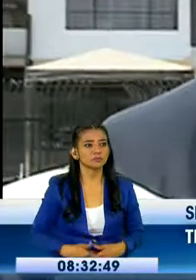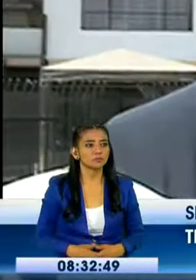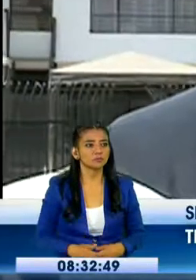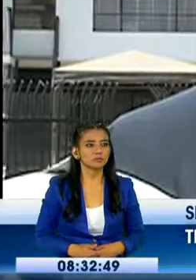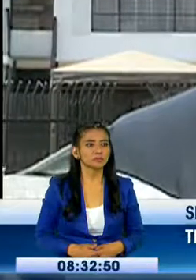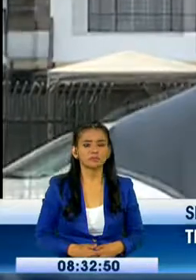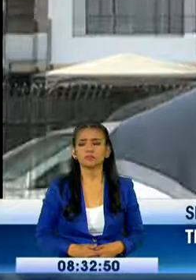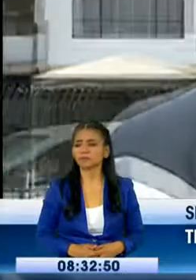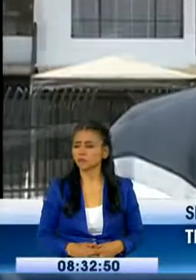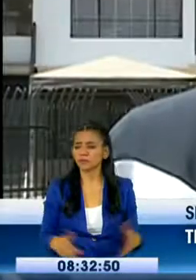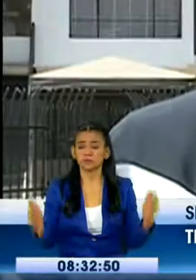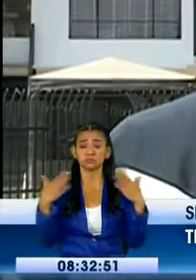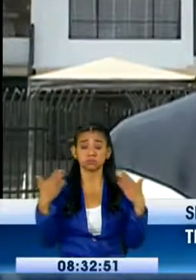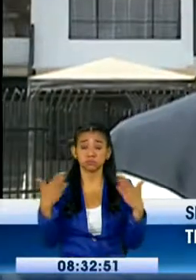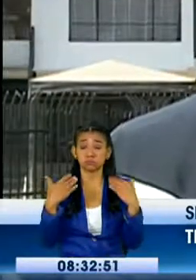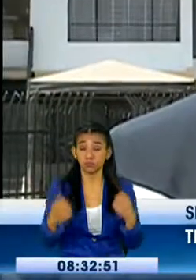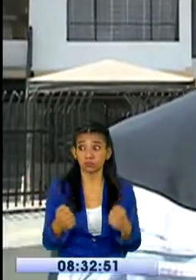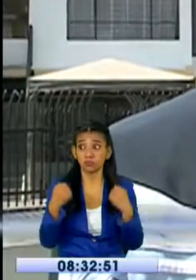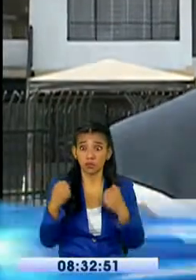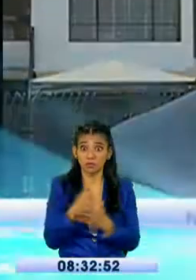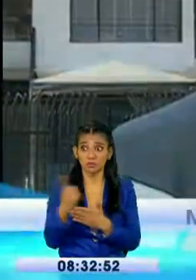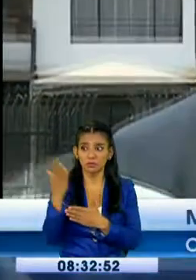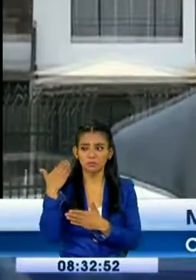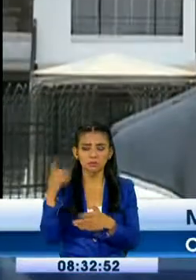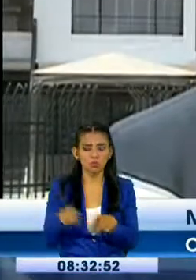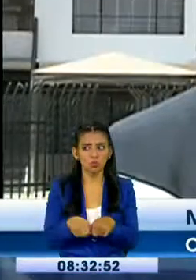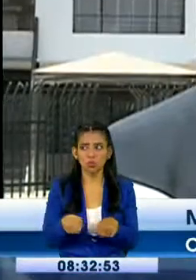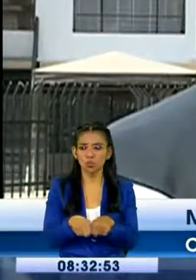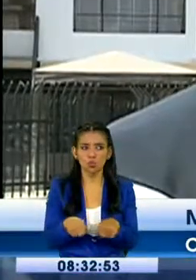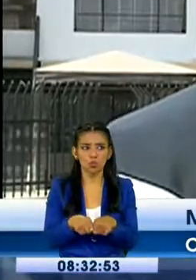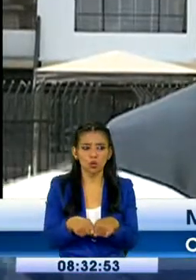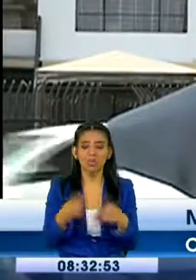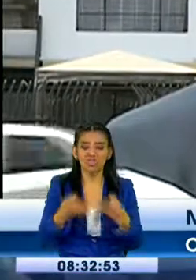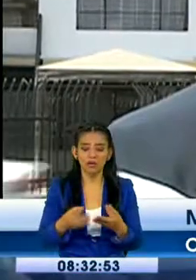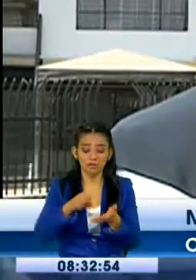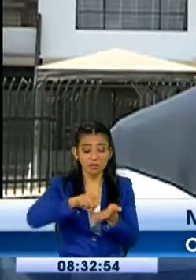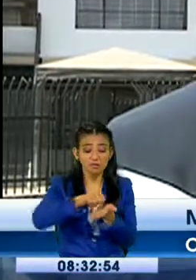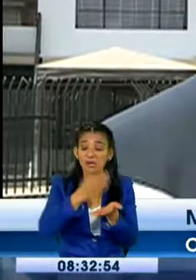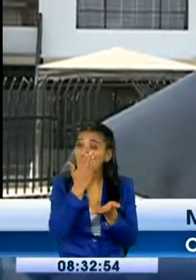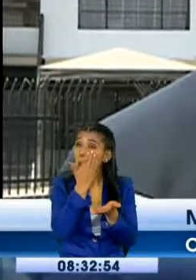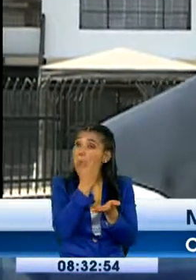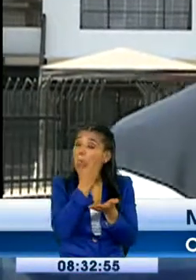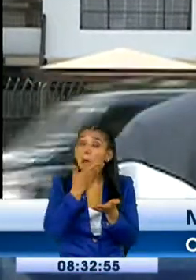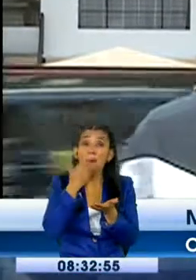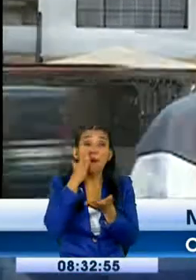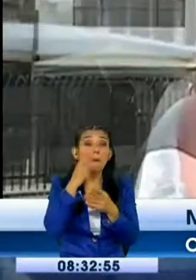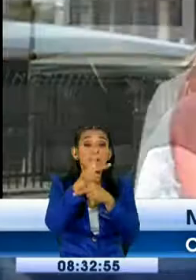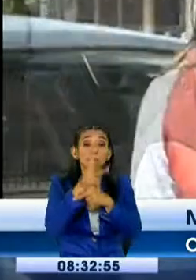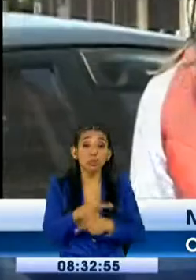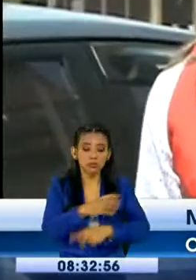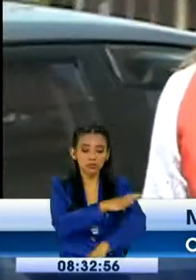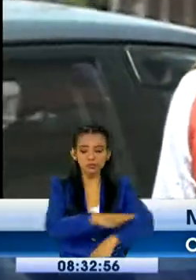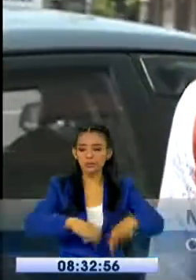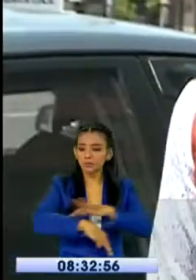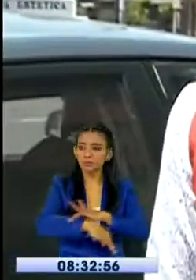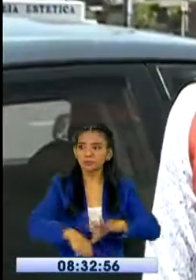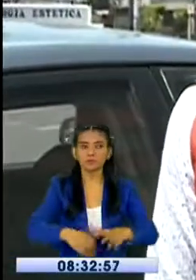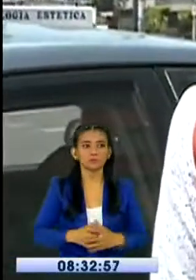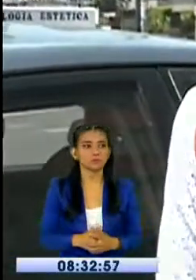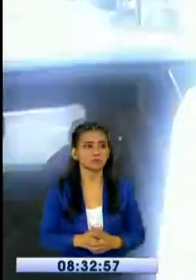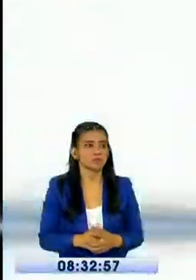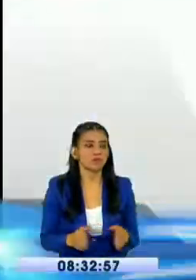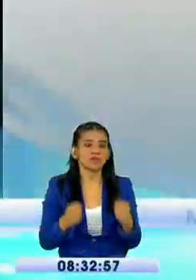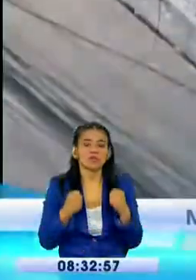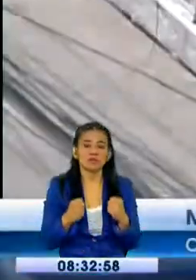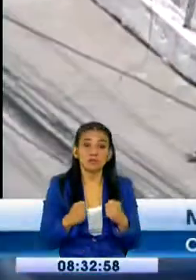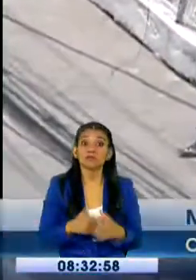Está el calor tremendo. Está que desde la anterior semana estamos así. Tengo que ponerse protector solar y taparse los brazos porque si no... Está fuerte, está